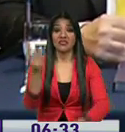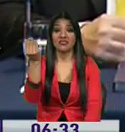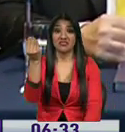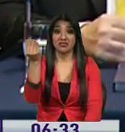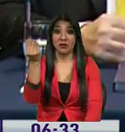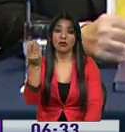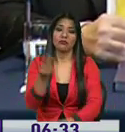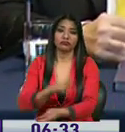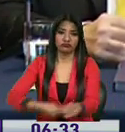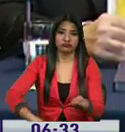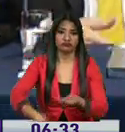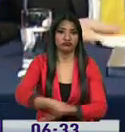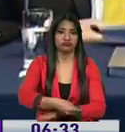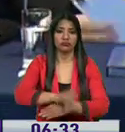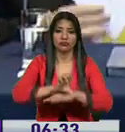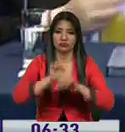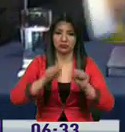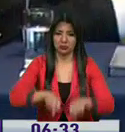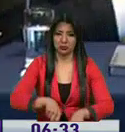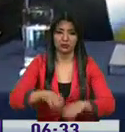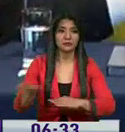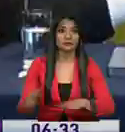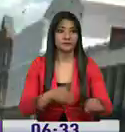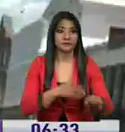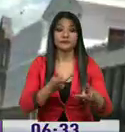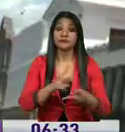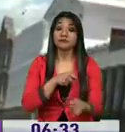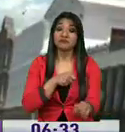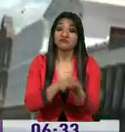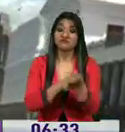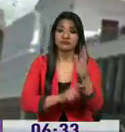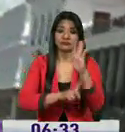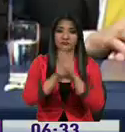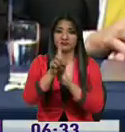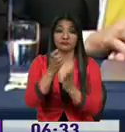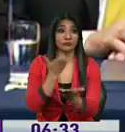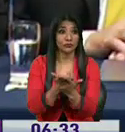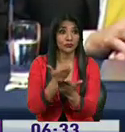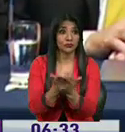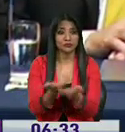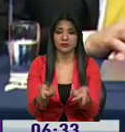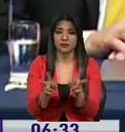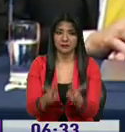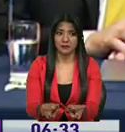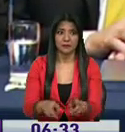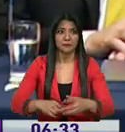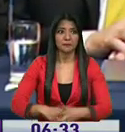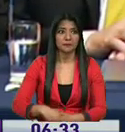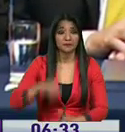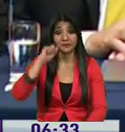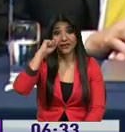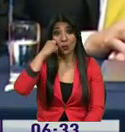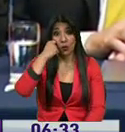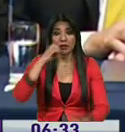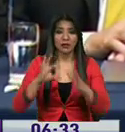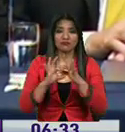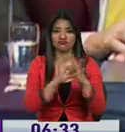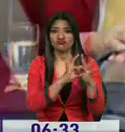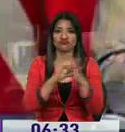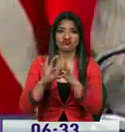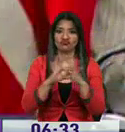ecuatorianos. Y en la cooperación para el desarrollo económico. Recordemos que hemos renovado nuestras relaciones con la